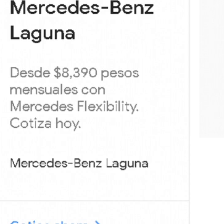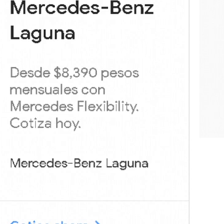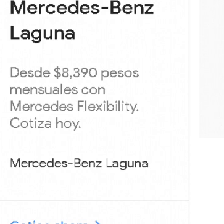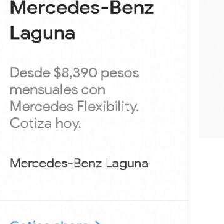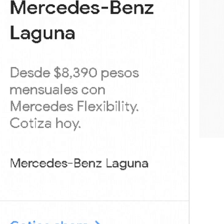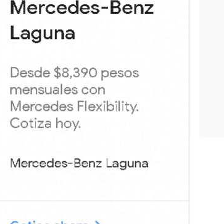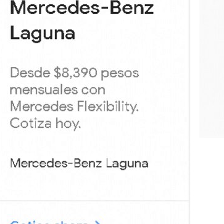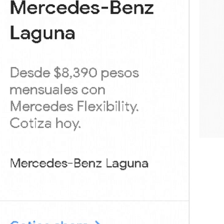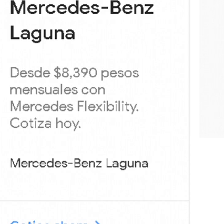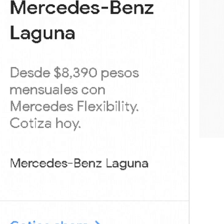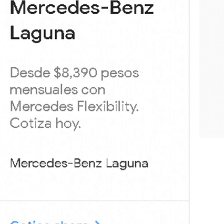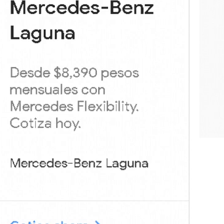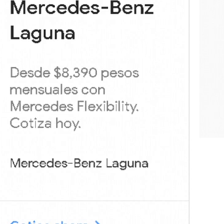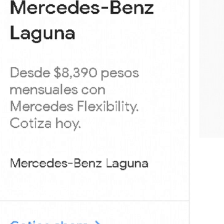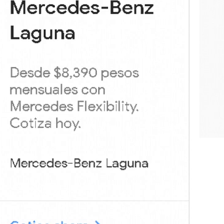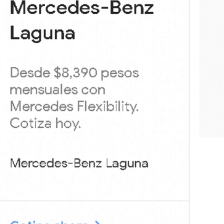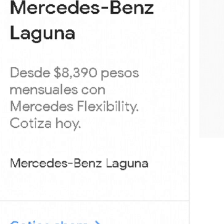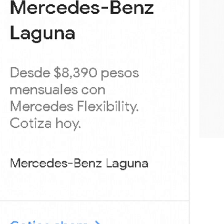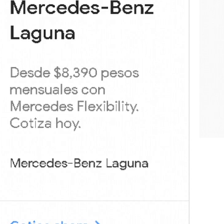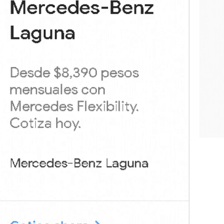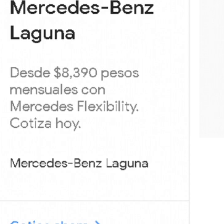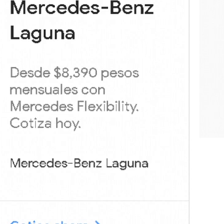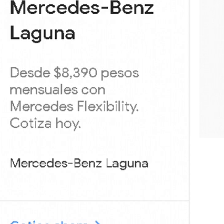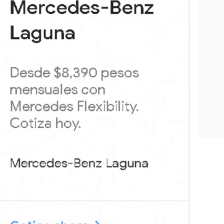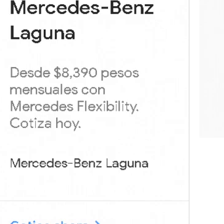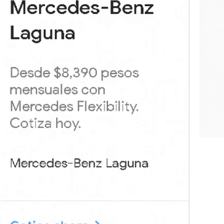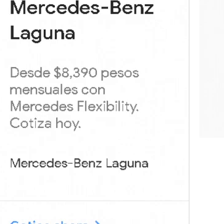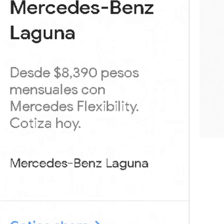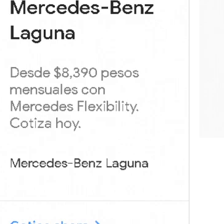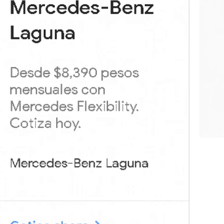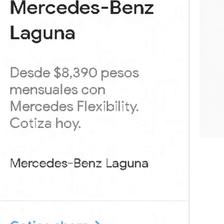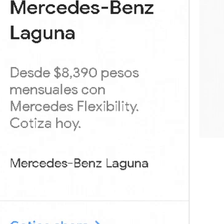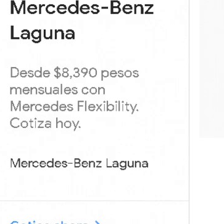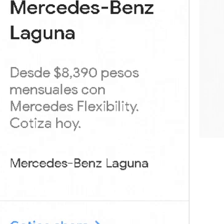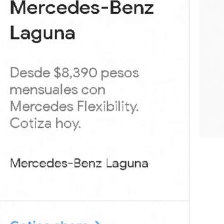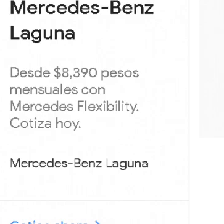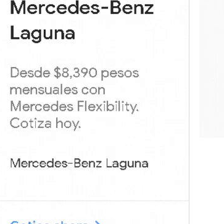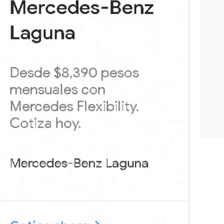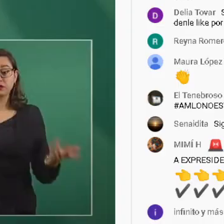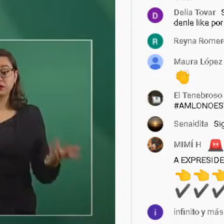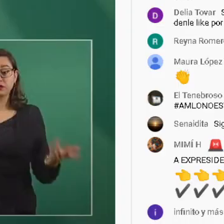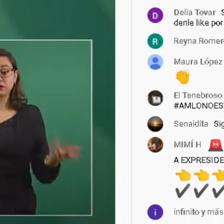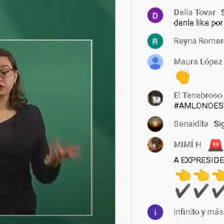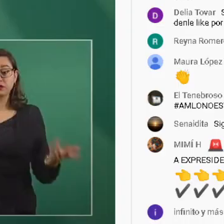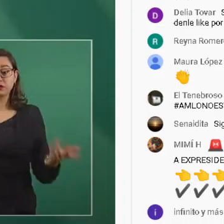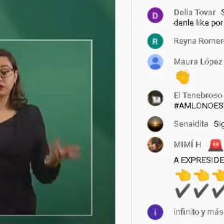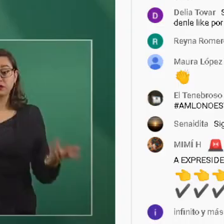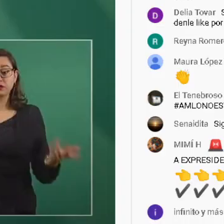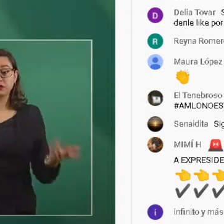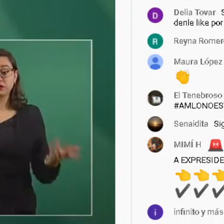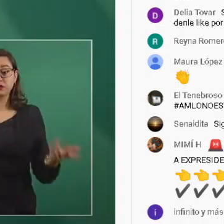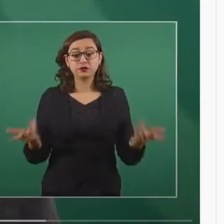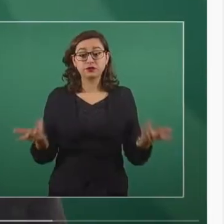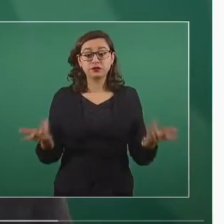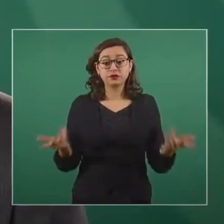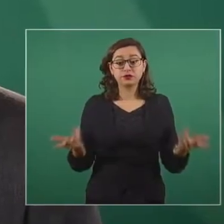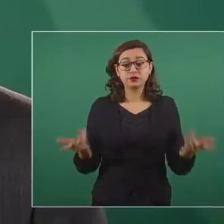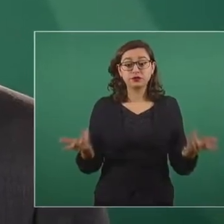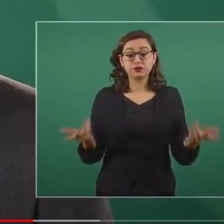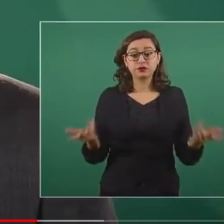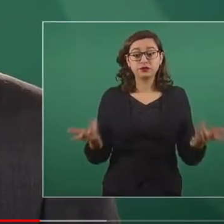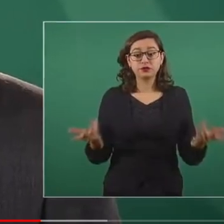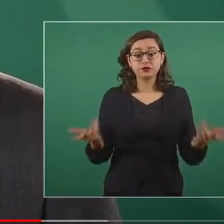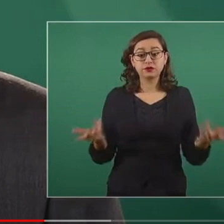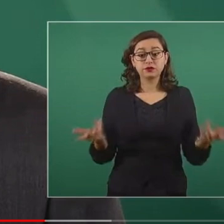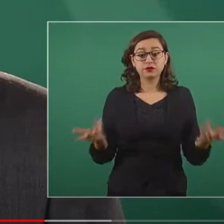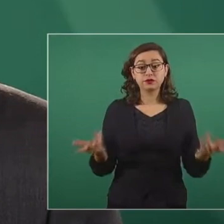Lorenzo Córdoba es culpable, hasta cierto punto, por no haber protegido esa información, concluyó. El presidente Andrés Manuel López Obrador se refirió